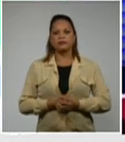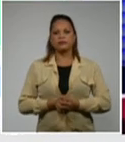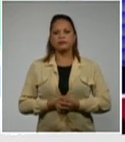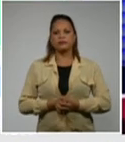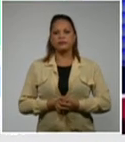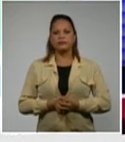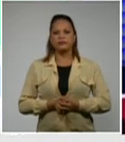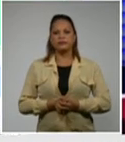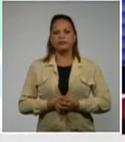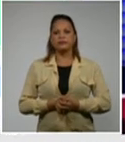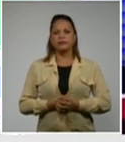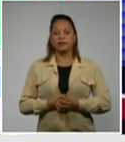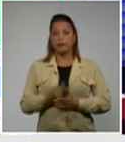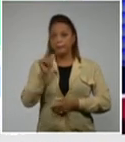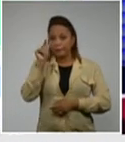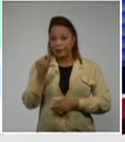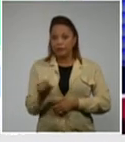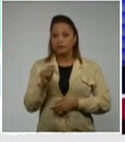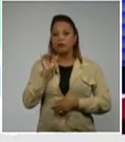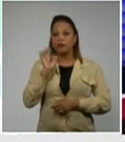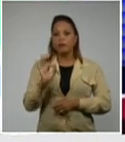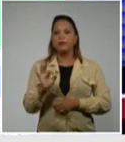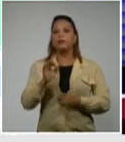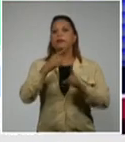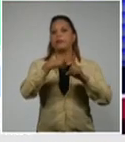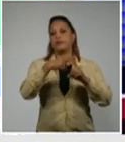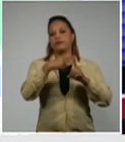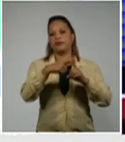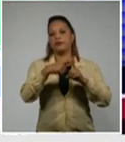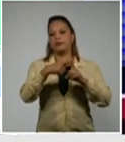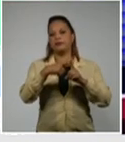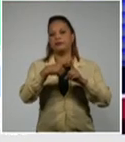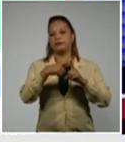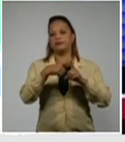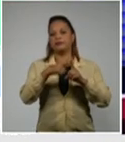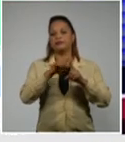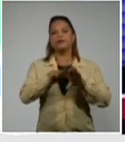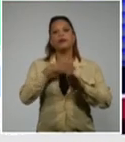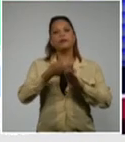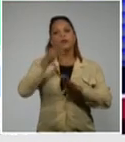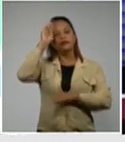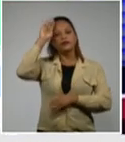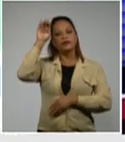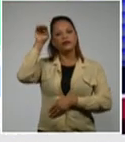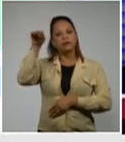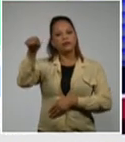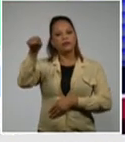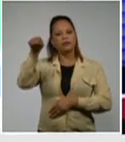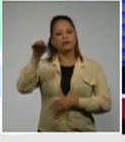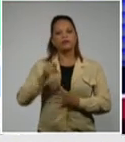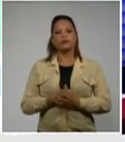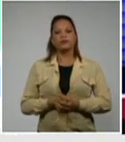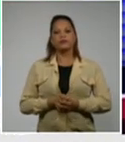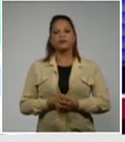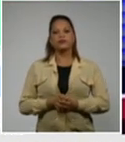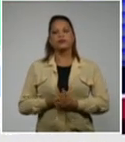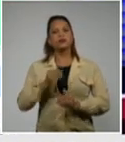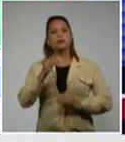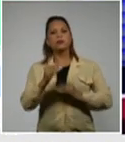paciente resultó positivo el test de antígeno y se ingresó. Tuvo una